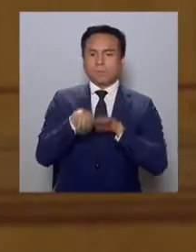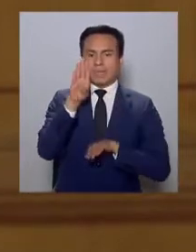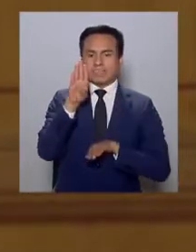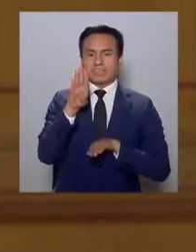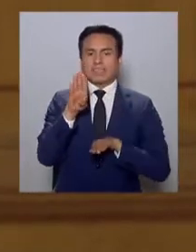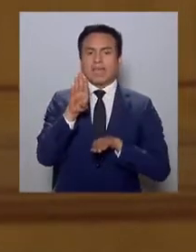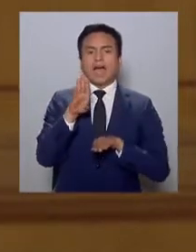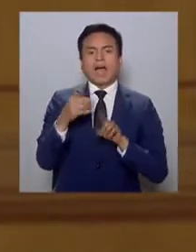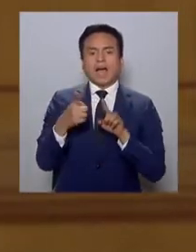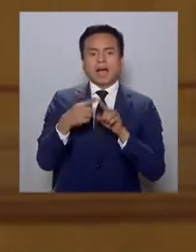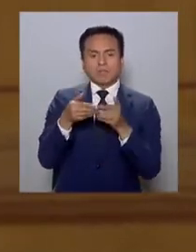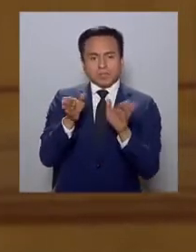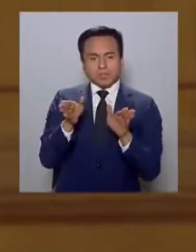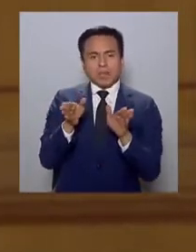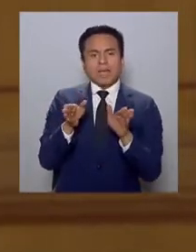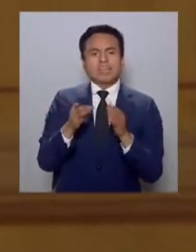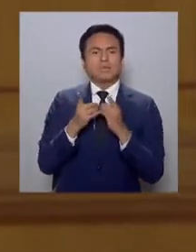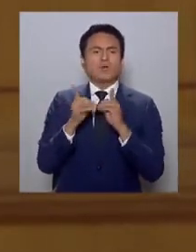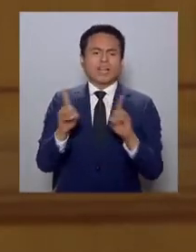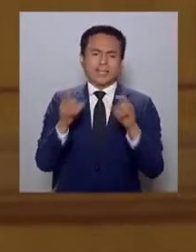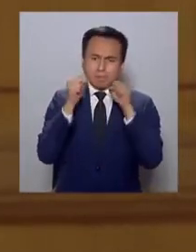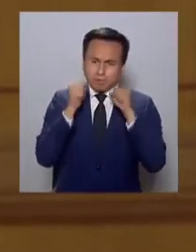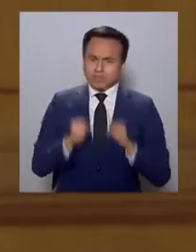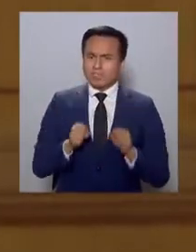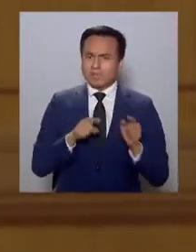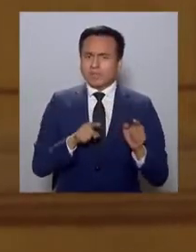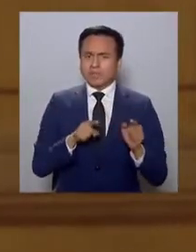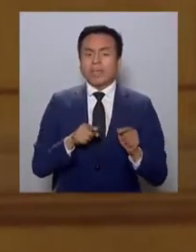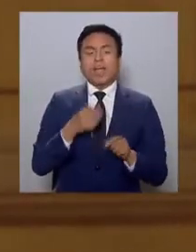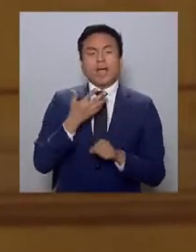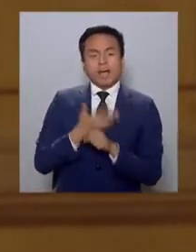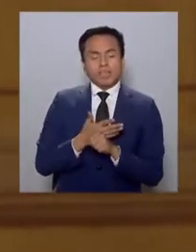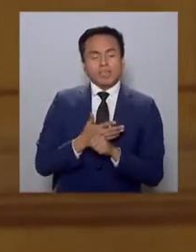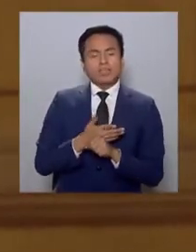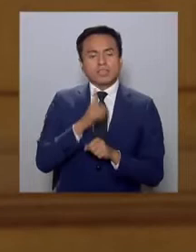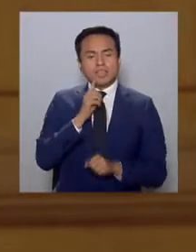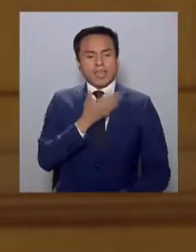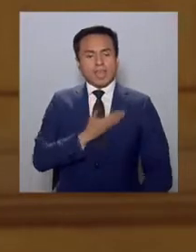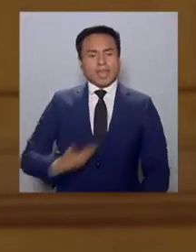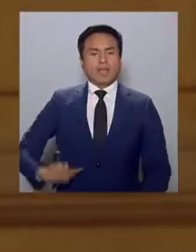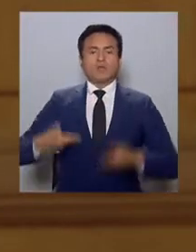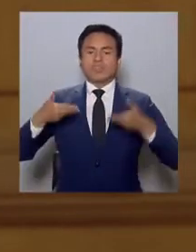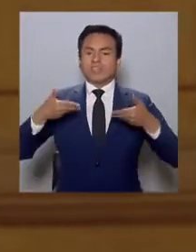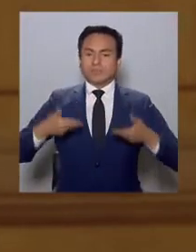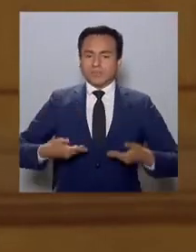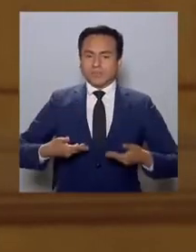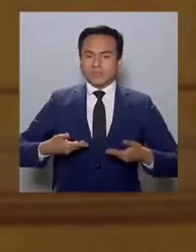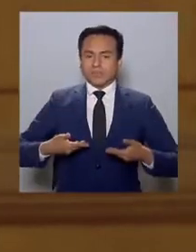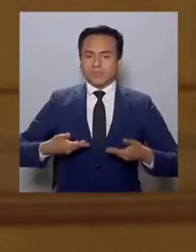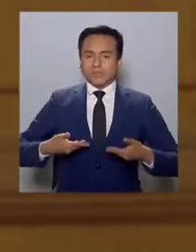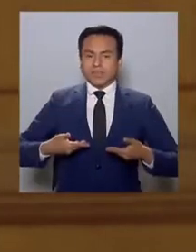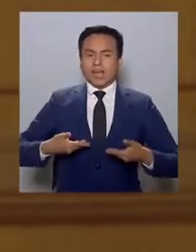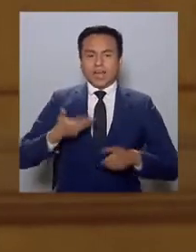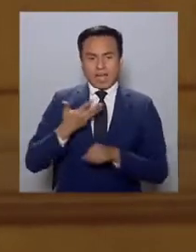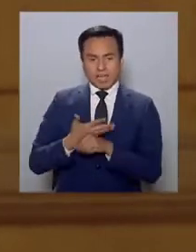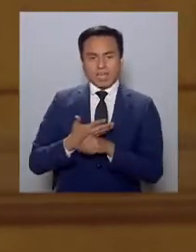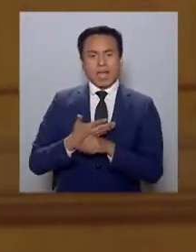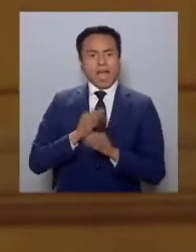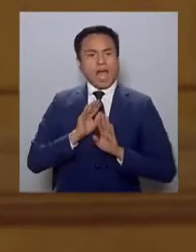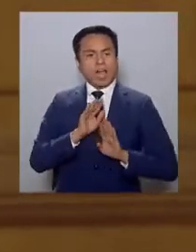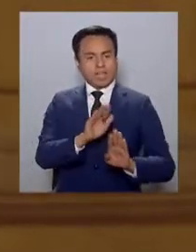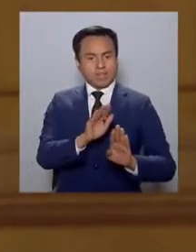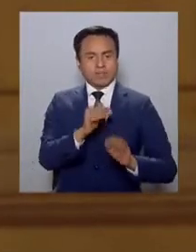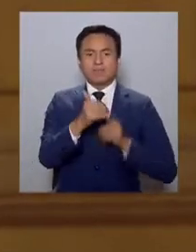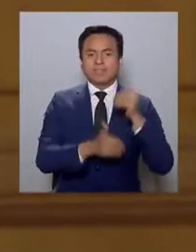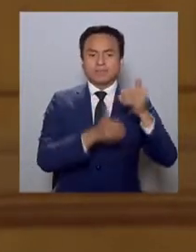amplia, participativa y democrática posible. Cuentan con el Ejecutivo, en el Ejecutivo cuentan con un aliado